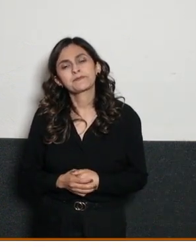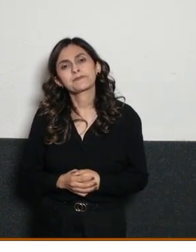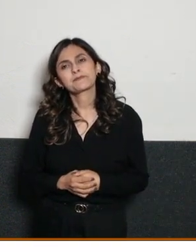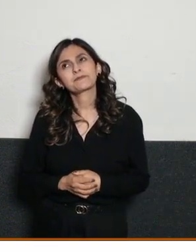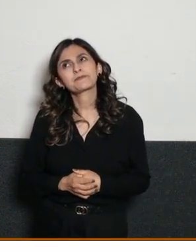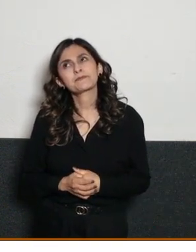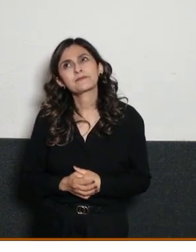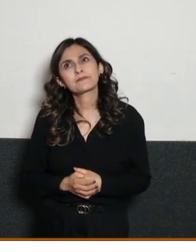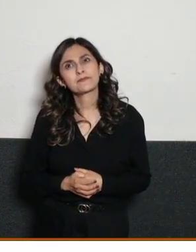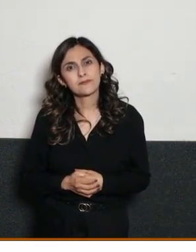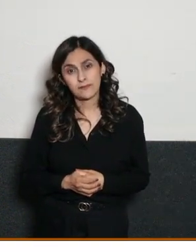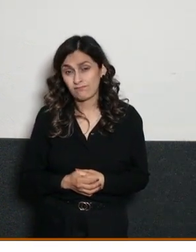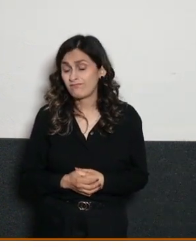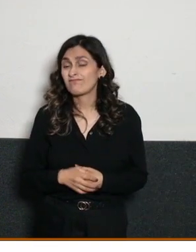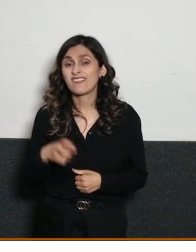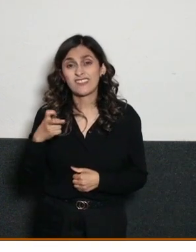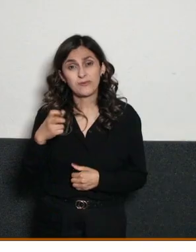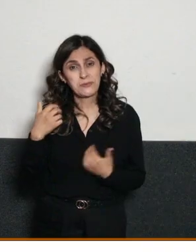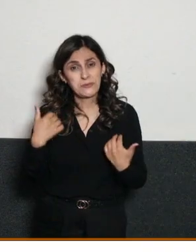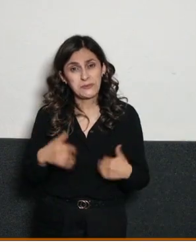Tiene una connotación enorme,